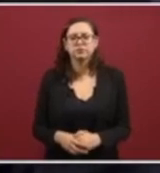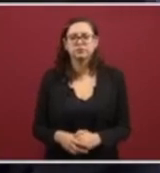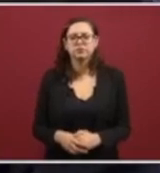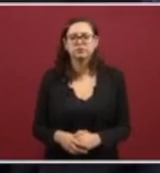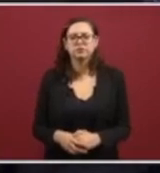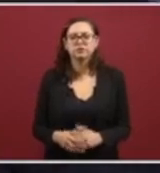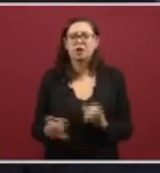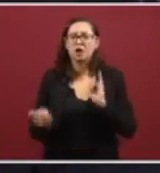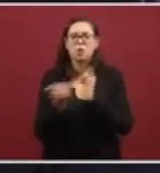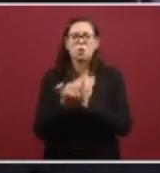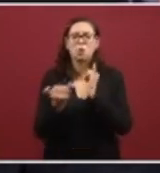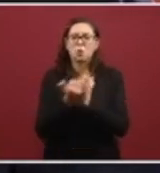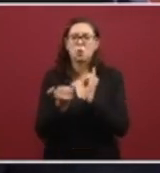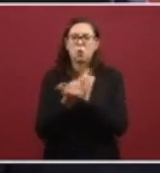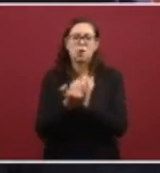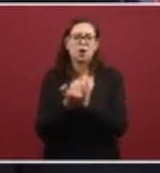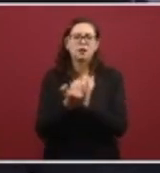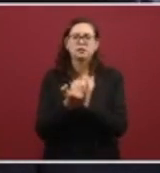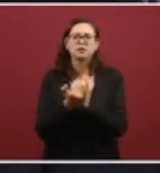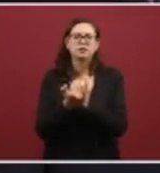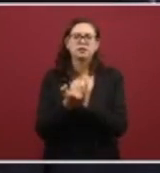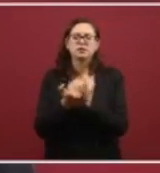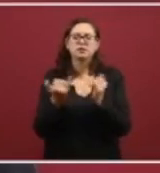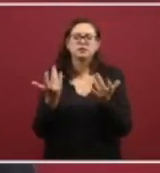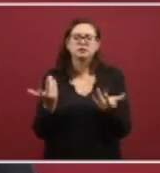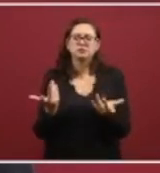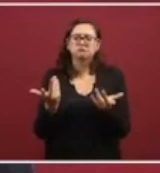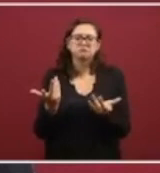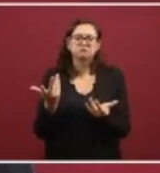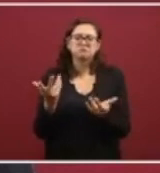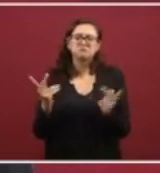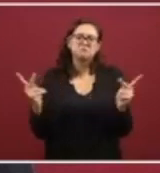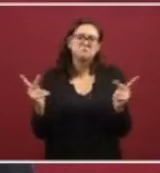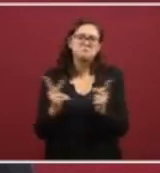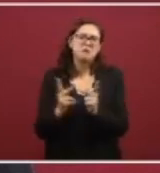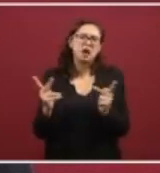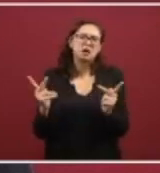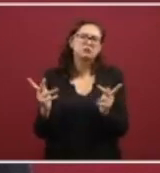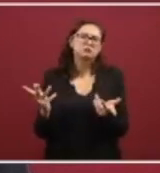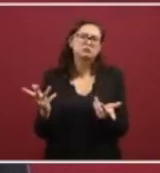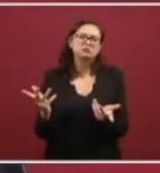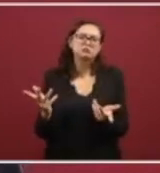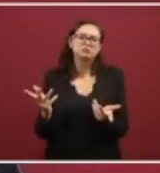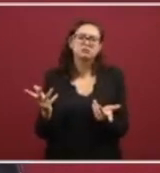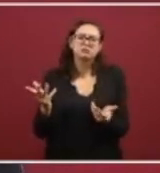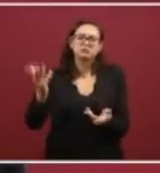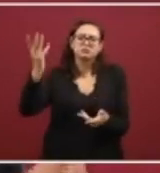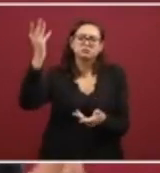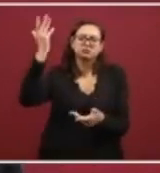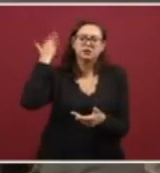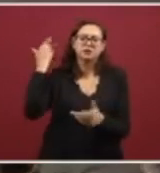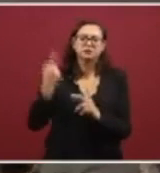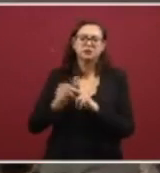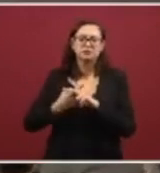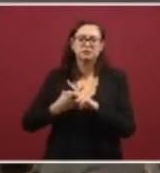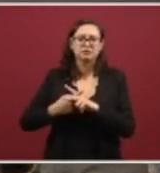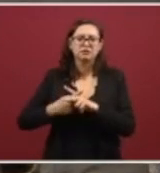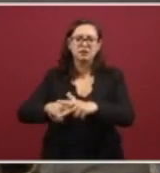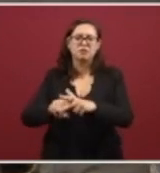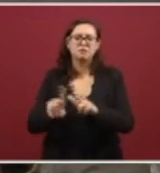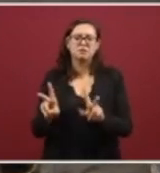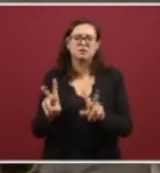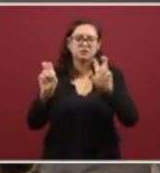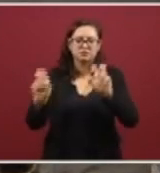guardada todas las proporciones, a cuando iniciamos el